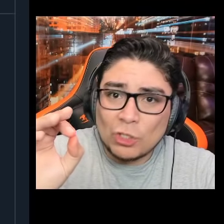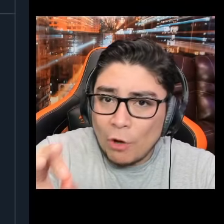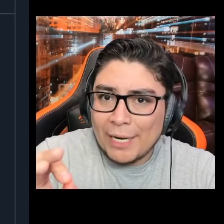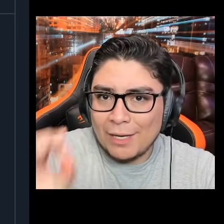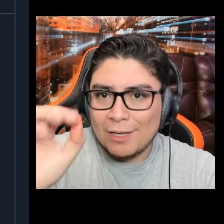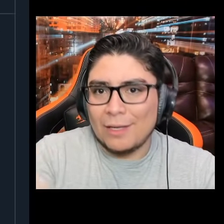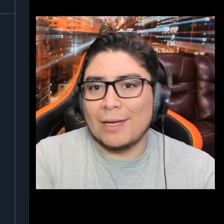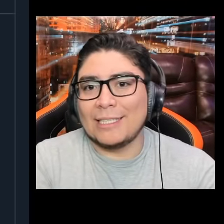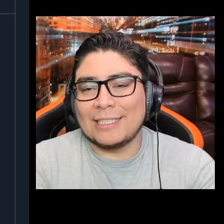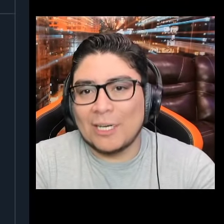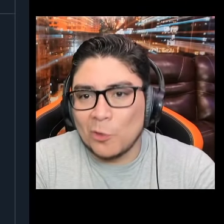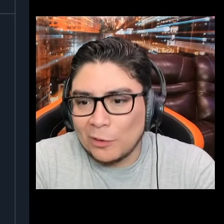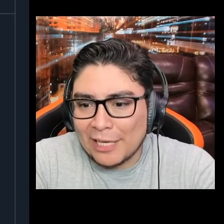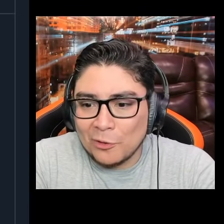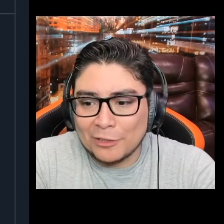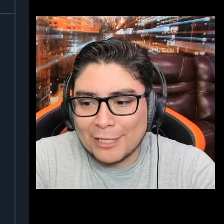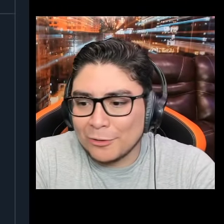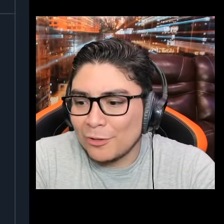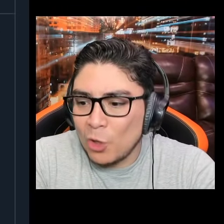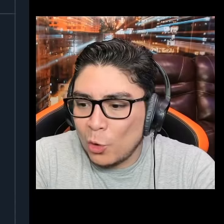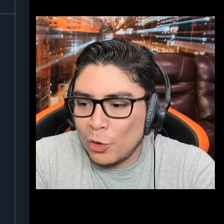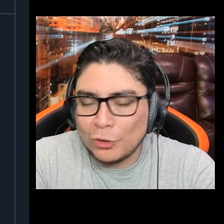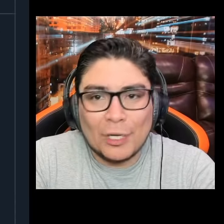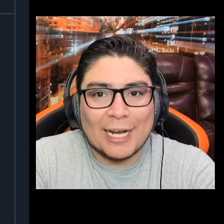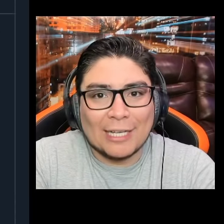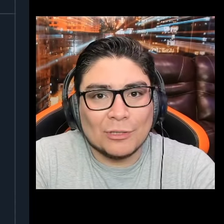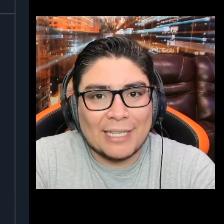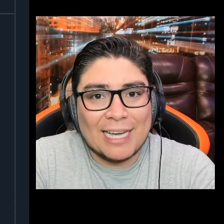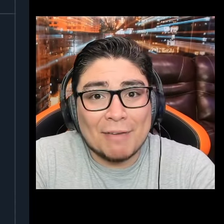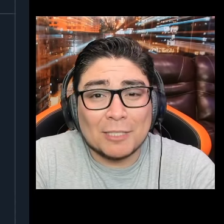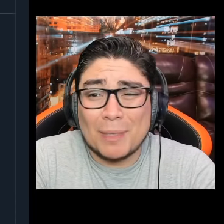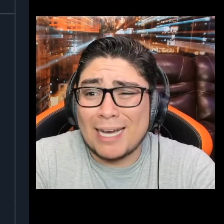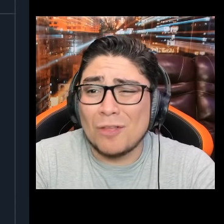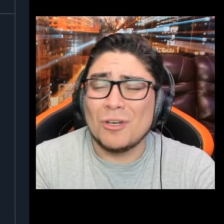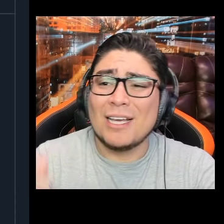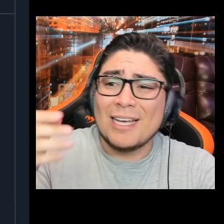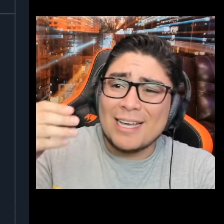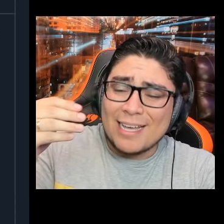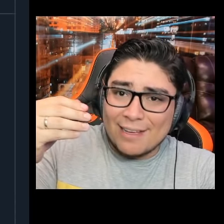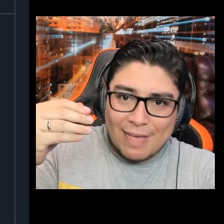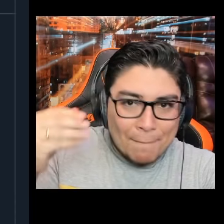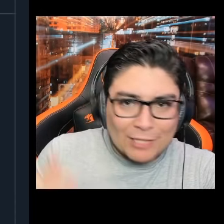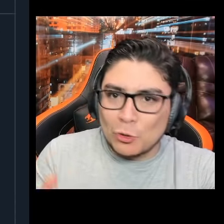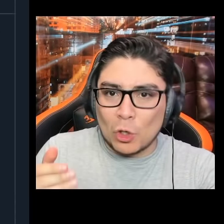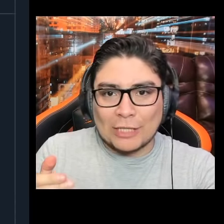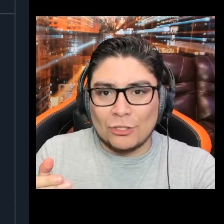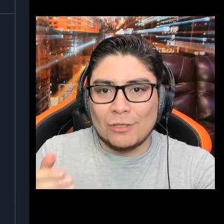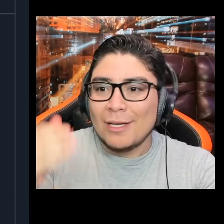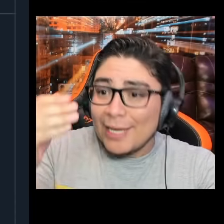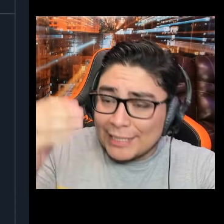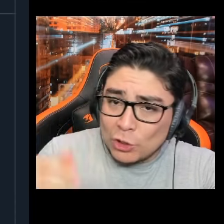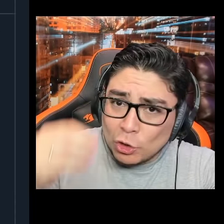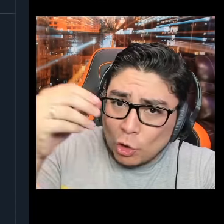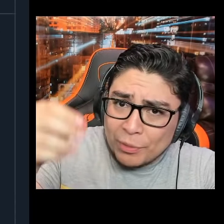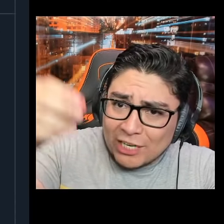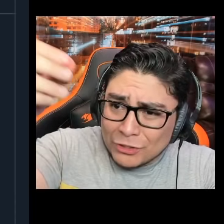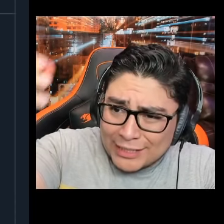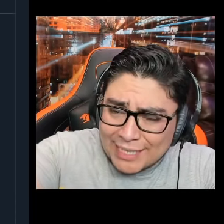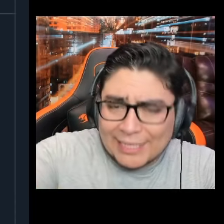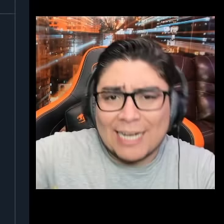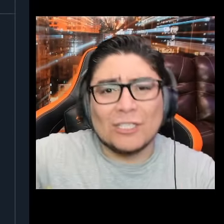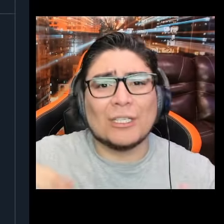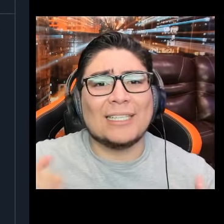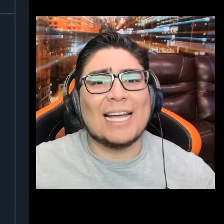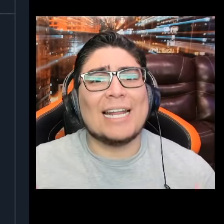sobre qué se están ocultando los datos lo curioso el caso es que ya había explicado en más de una ocasión que son los gobiernos